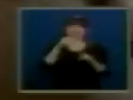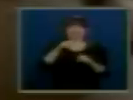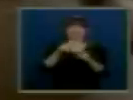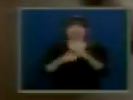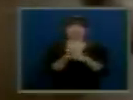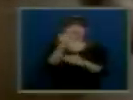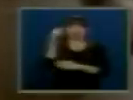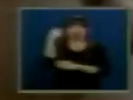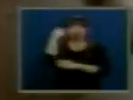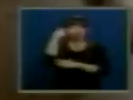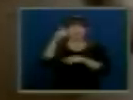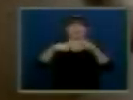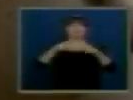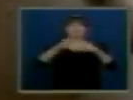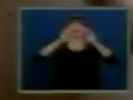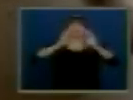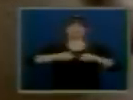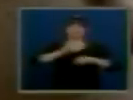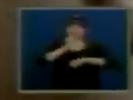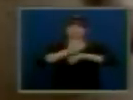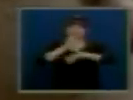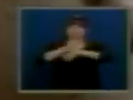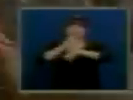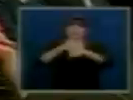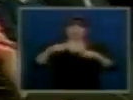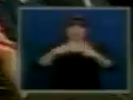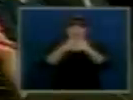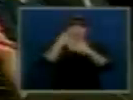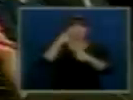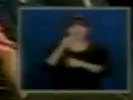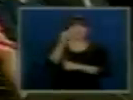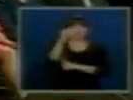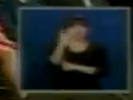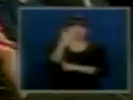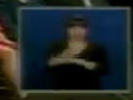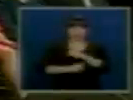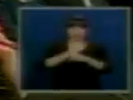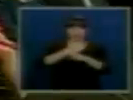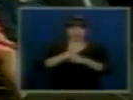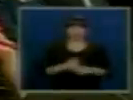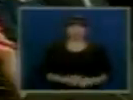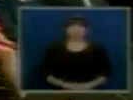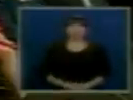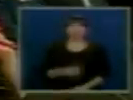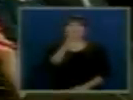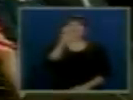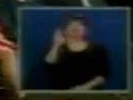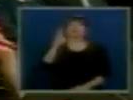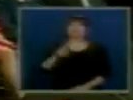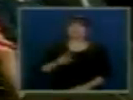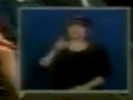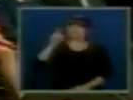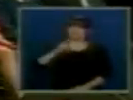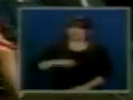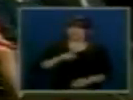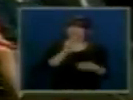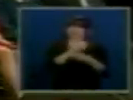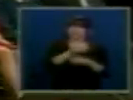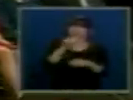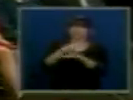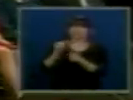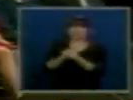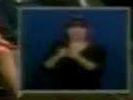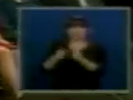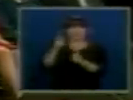gobierno definirá los retos y compromisos de los próximos 4 años. Costa Rica tiene que vencer sus rezagos y debe